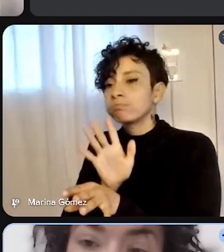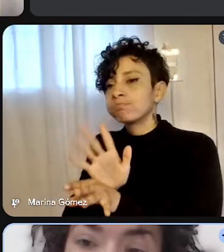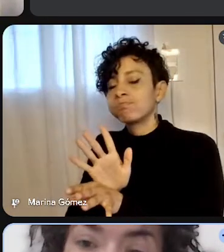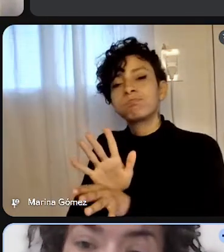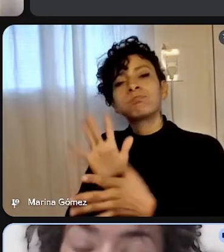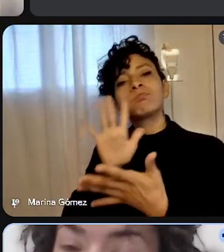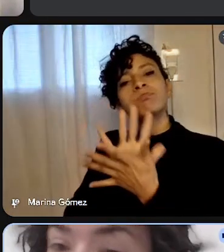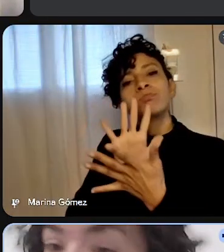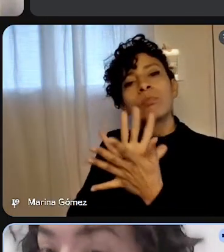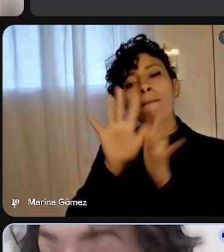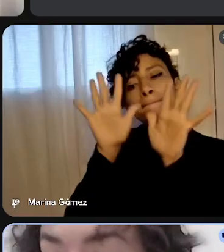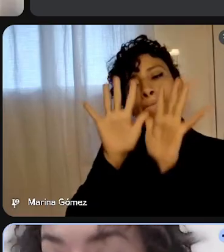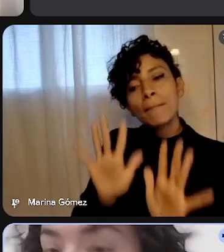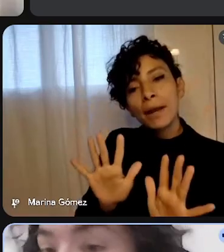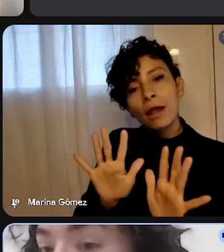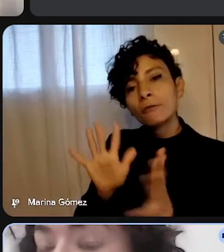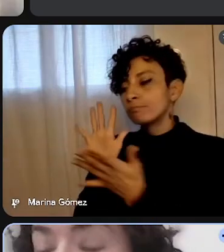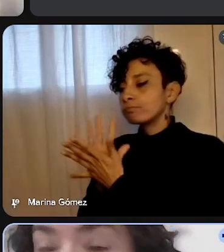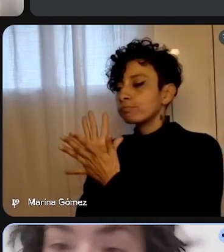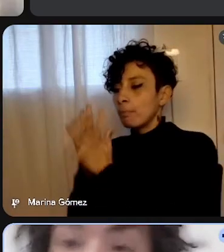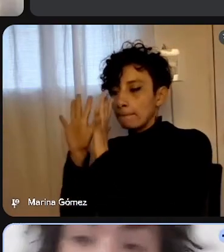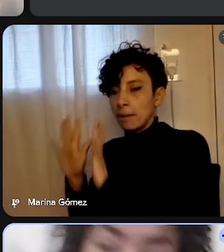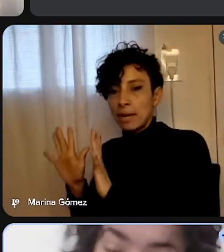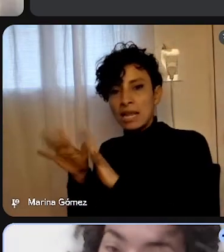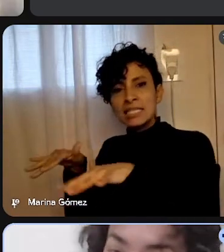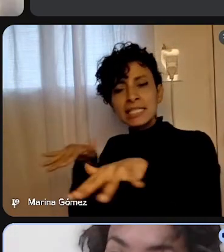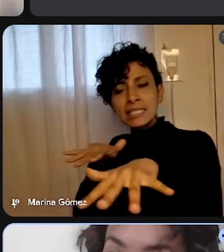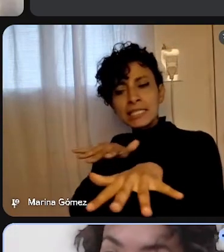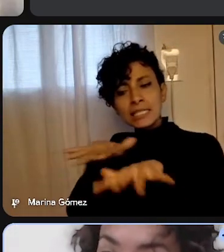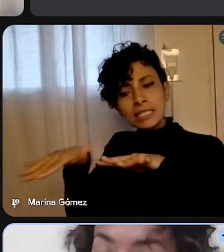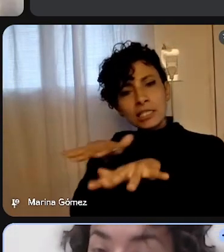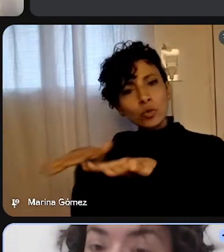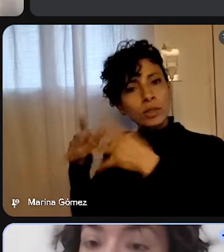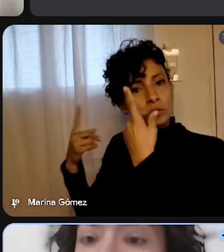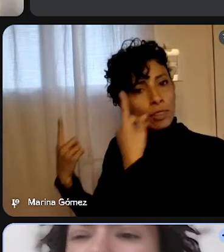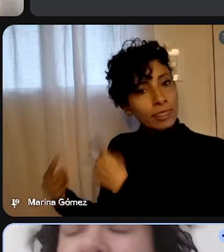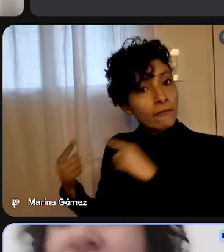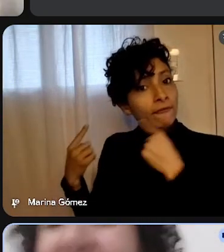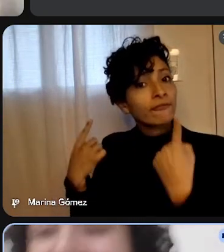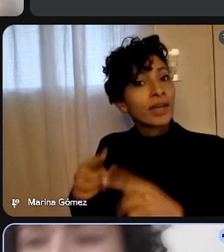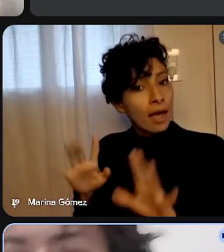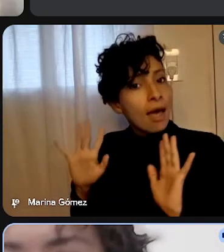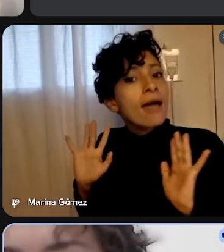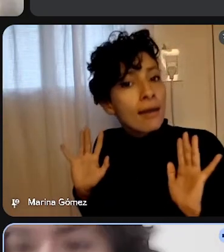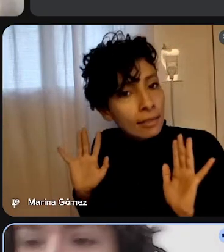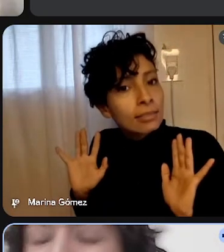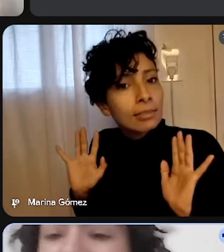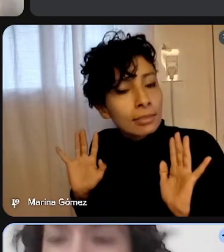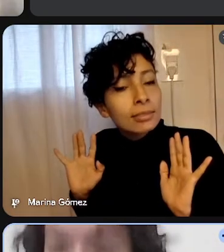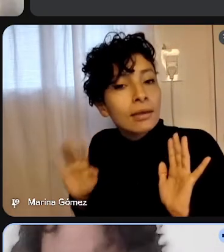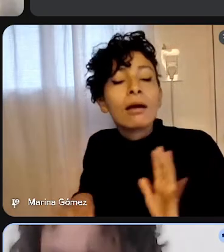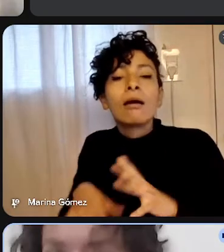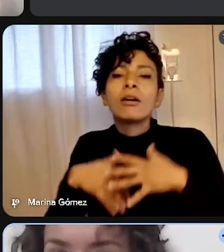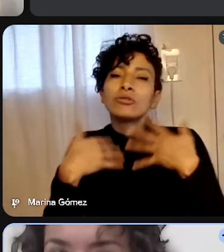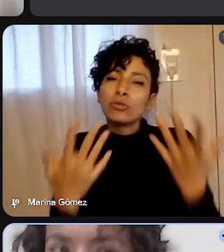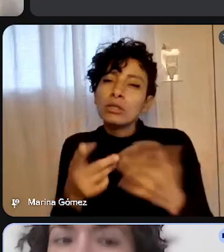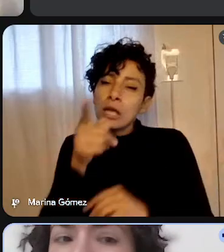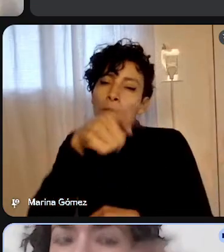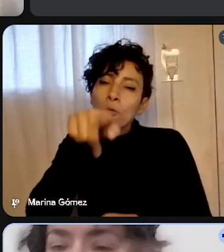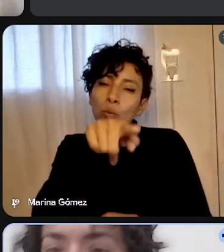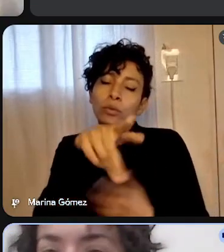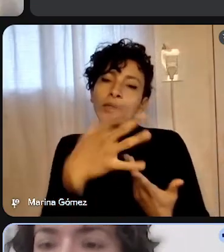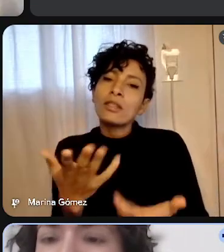en una oración que en otra, o en una situación o en otra. ¿Cómo trabajan ustedes este eje